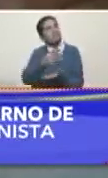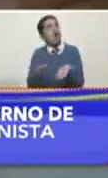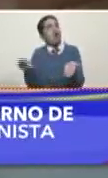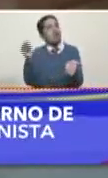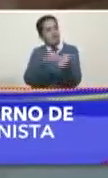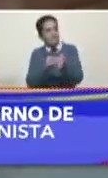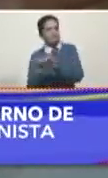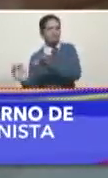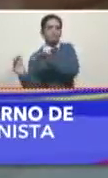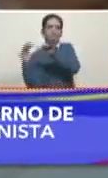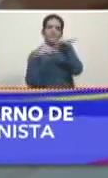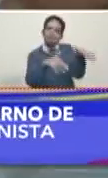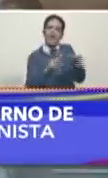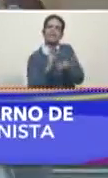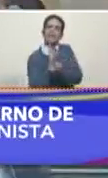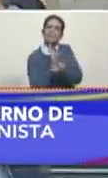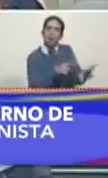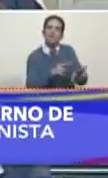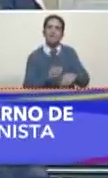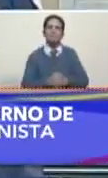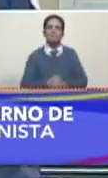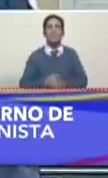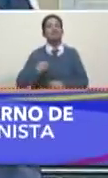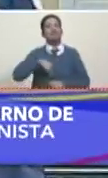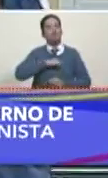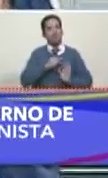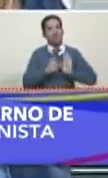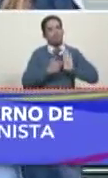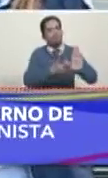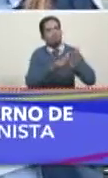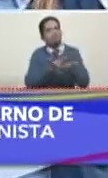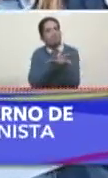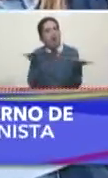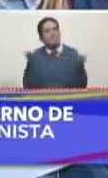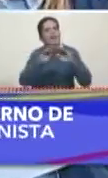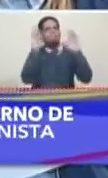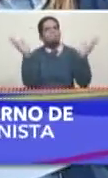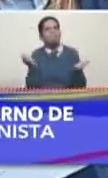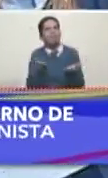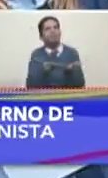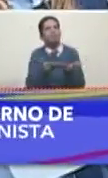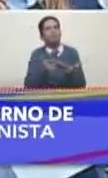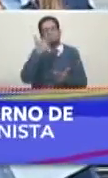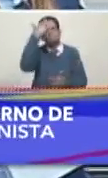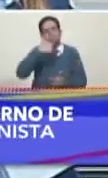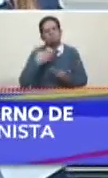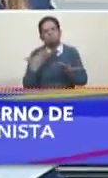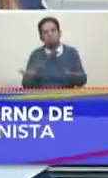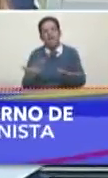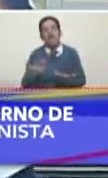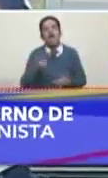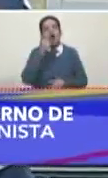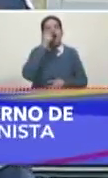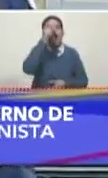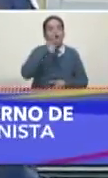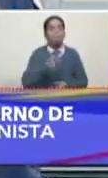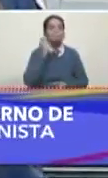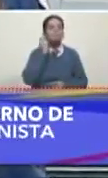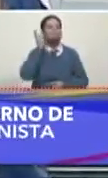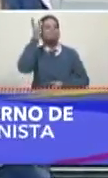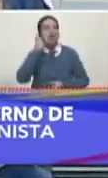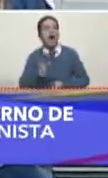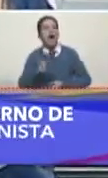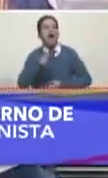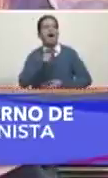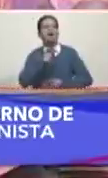acudido a ese llamado, porque nosotros vamos a demostrarle al mundo lo que somos, hombres y mujeres de paz,